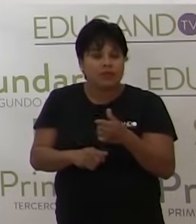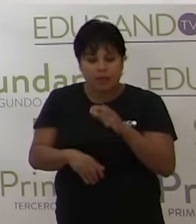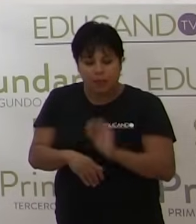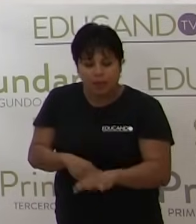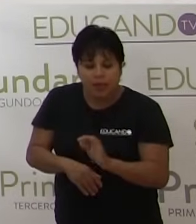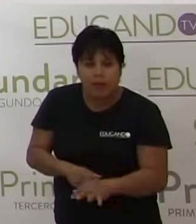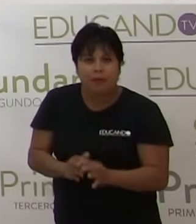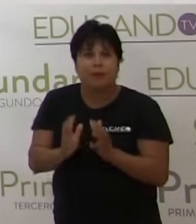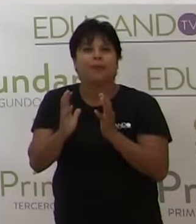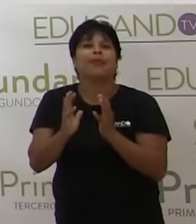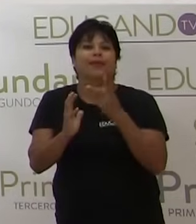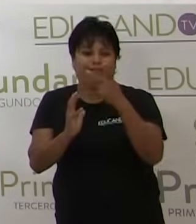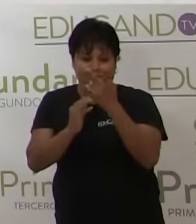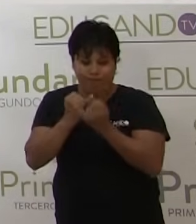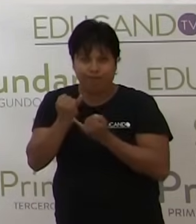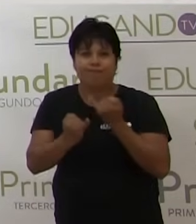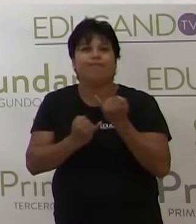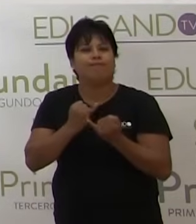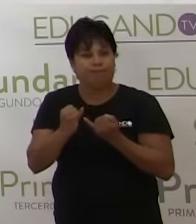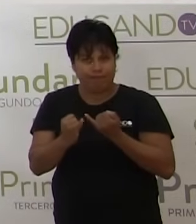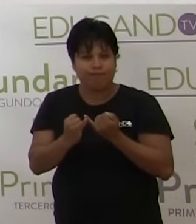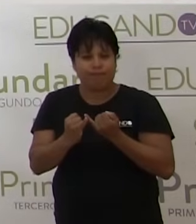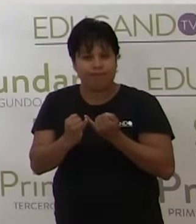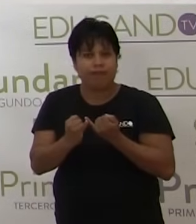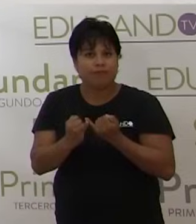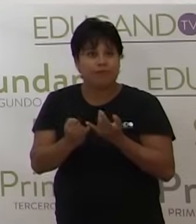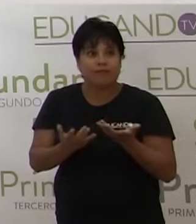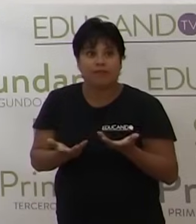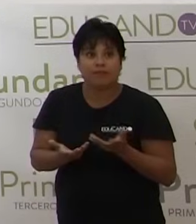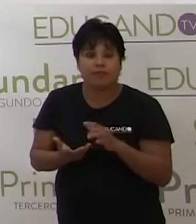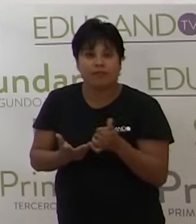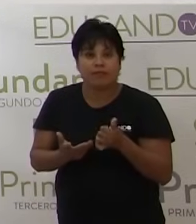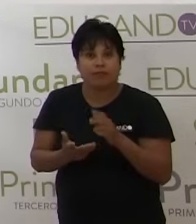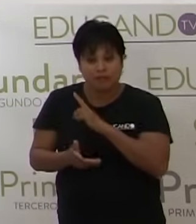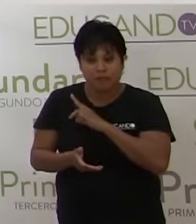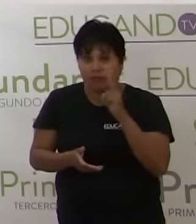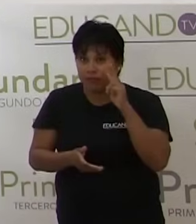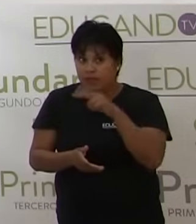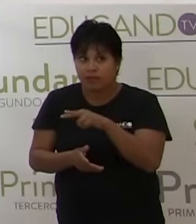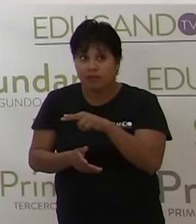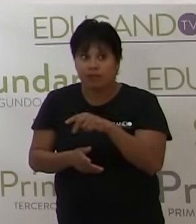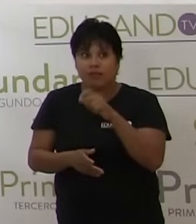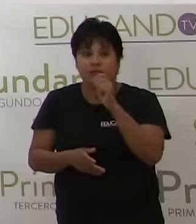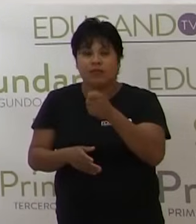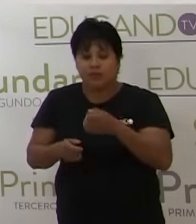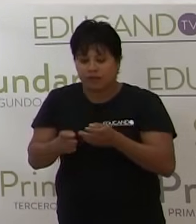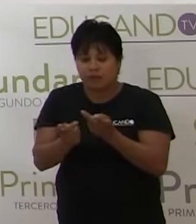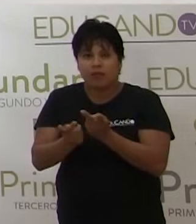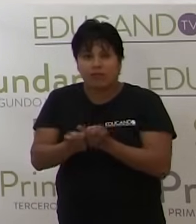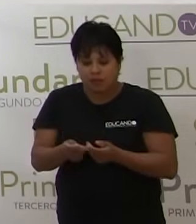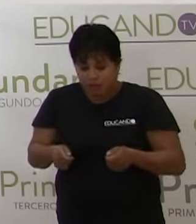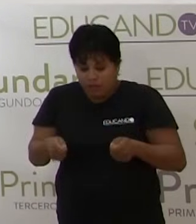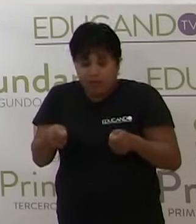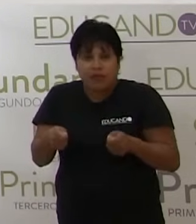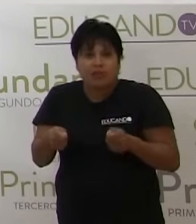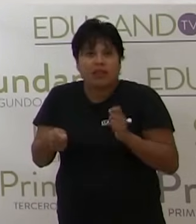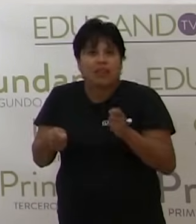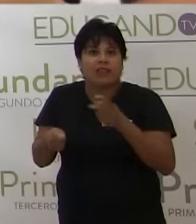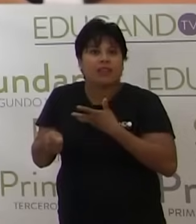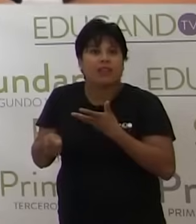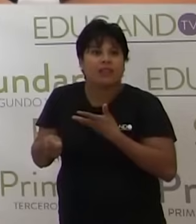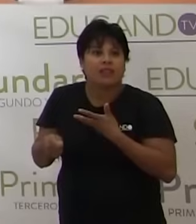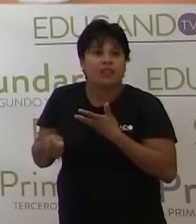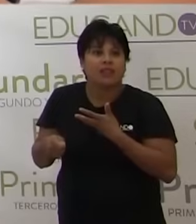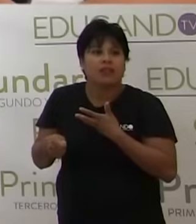pelota con la que juegas y acá puedes observar es una cazuela Qué figura